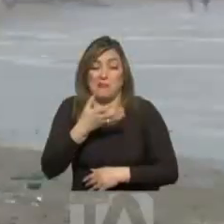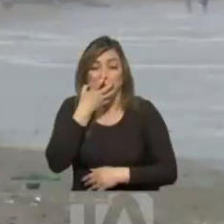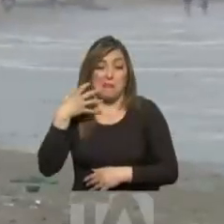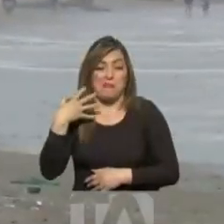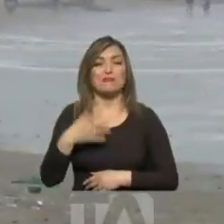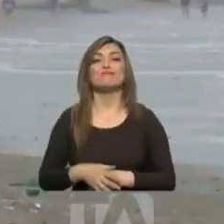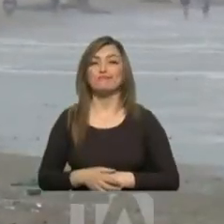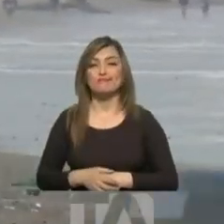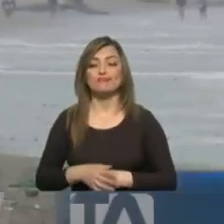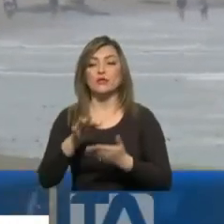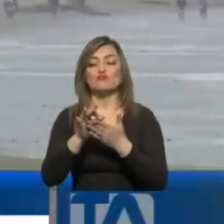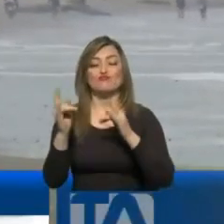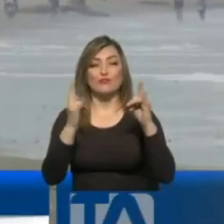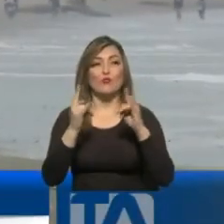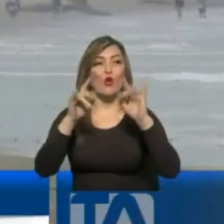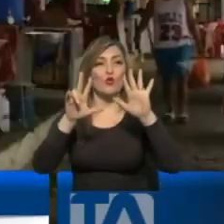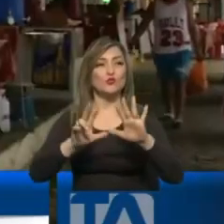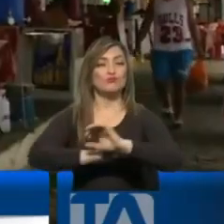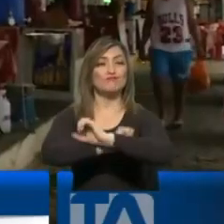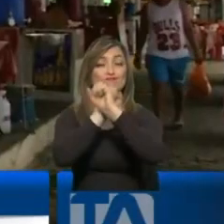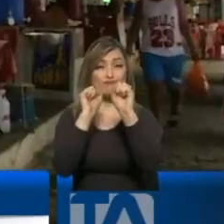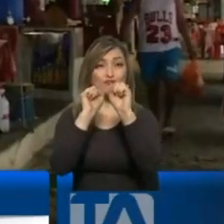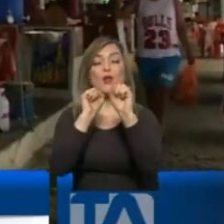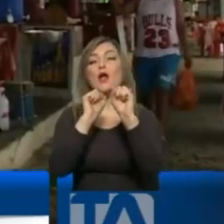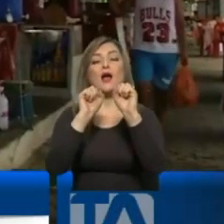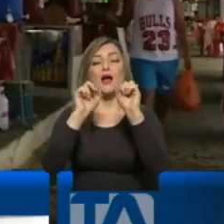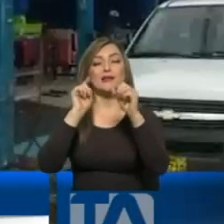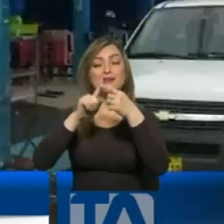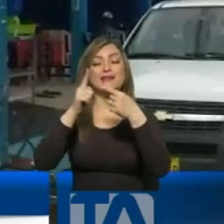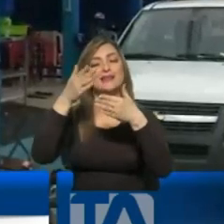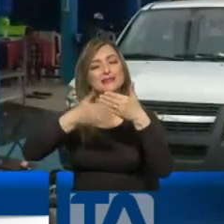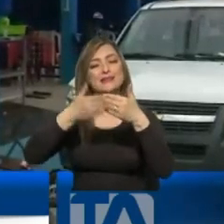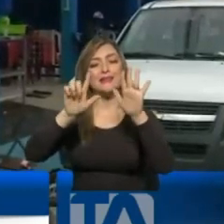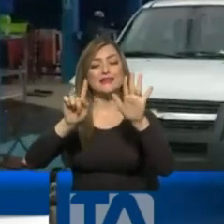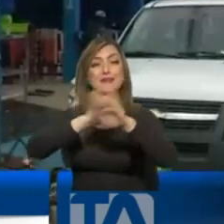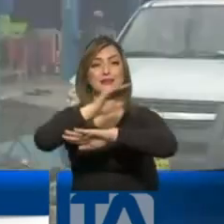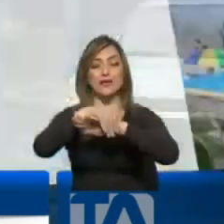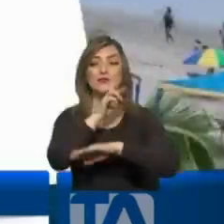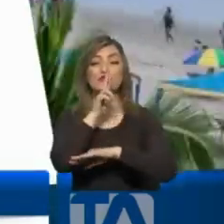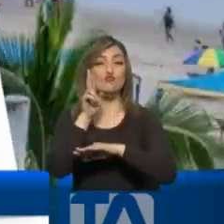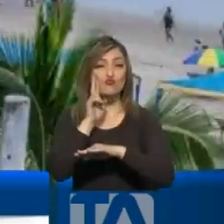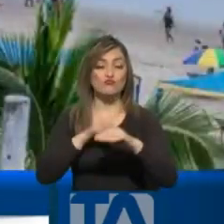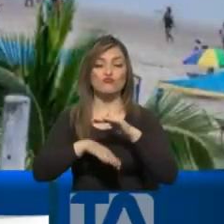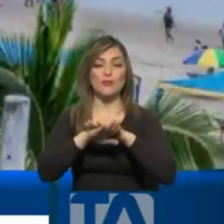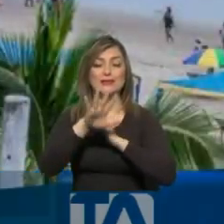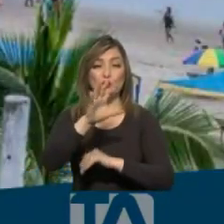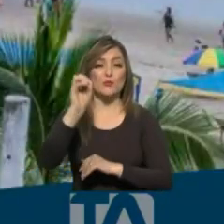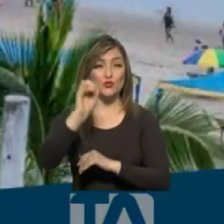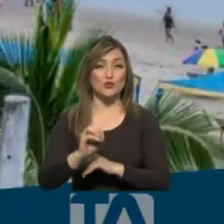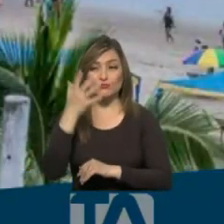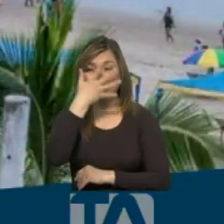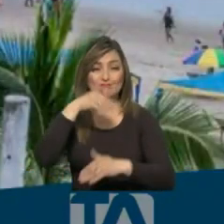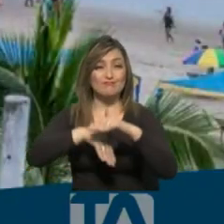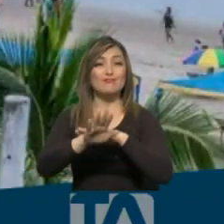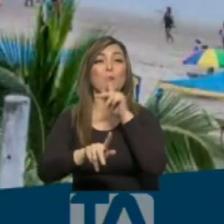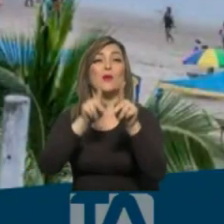desde las 8 de la mañana, pero hasta las 6 de la tarde. Y podrán operar los restaurantes con aforo del 50%. En tanto que en Esmeraldas el ingreso a la